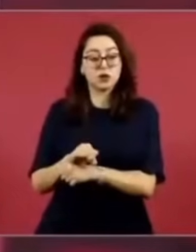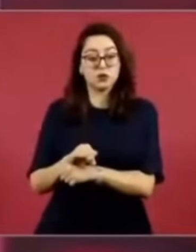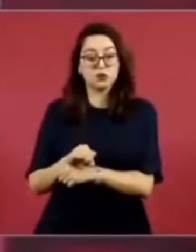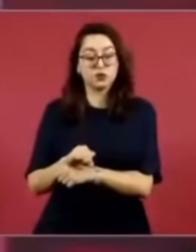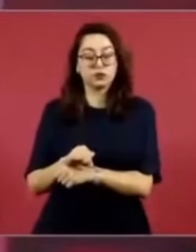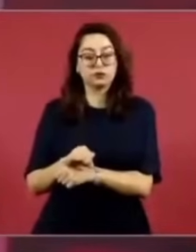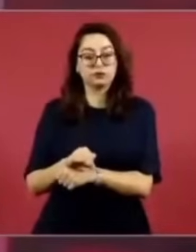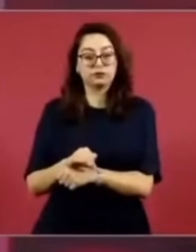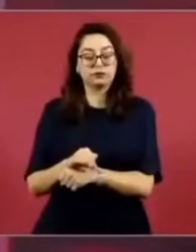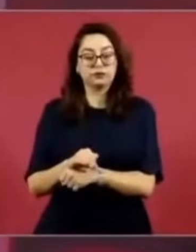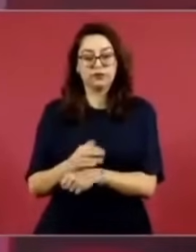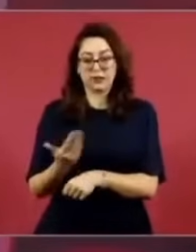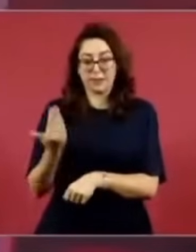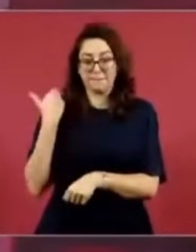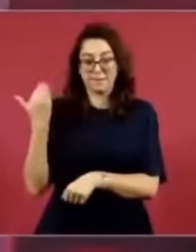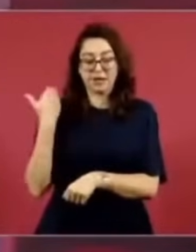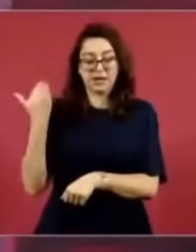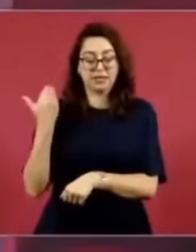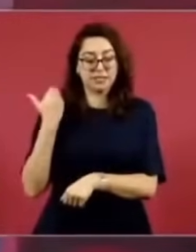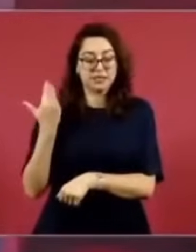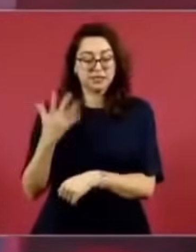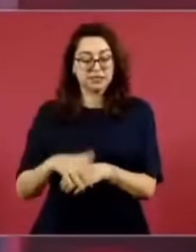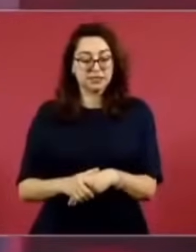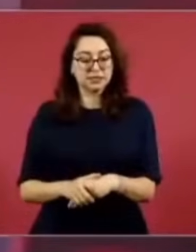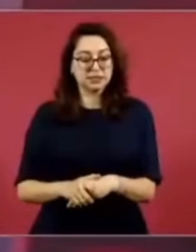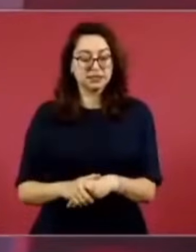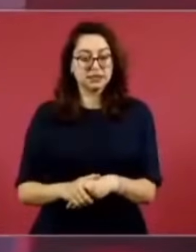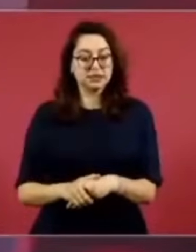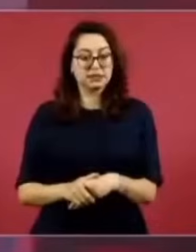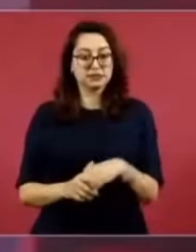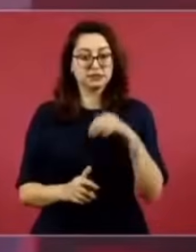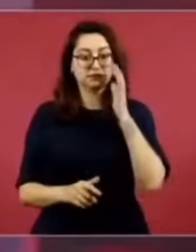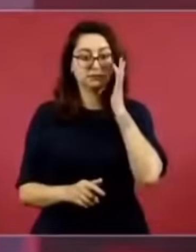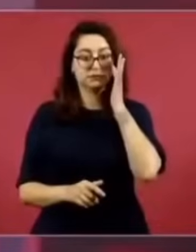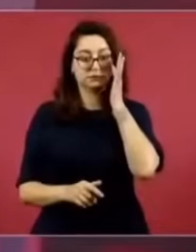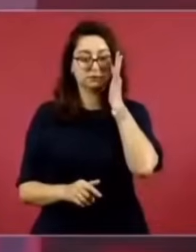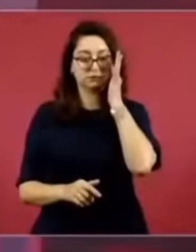Hubo un caso hace poco, creo que